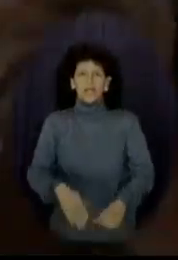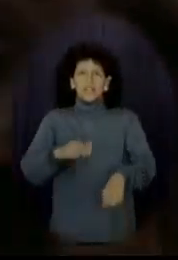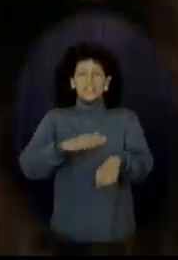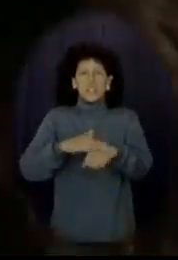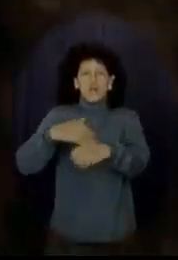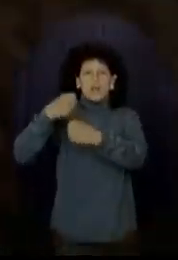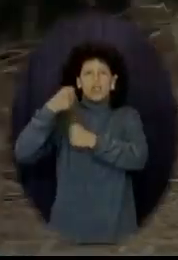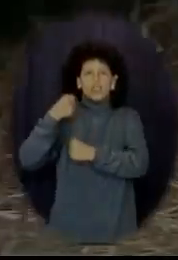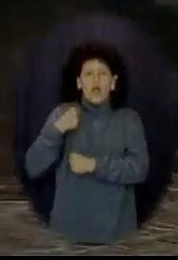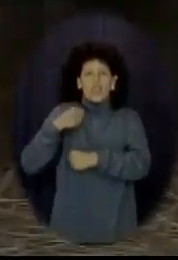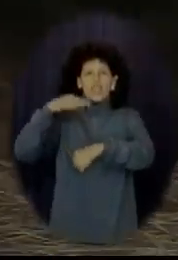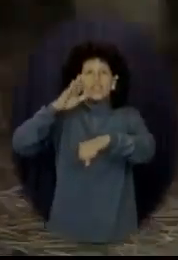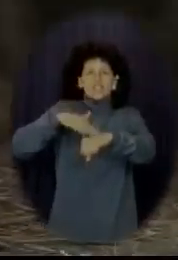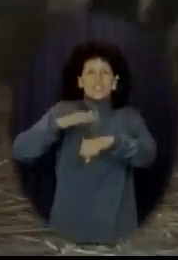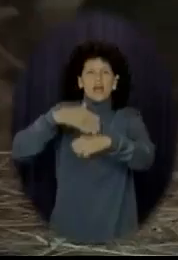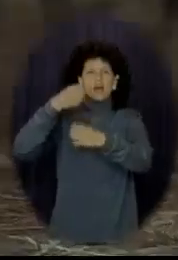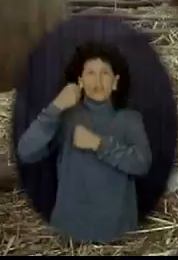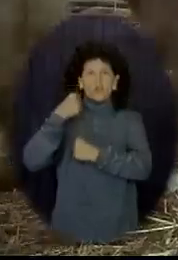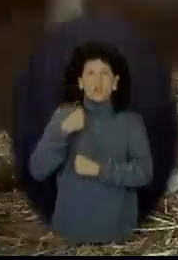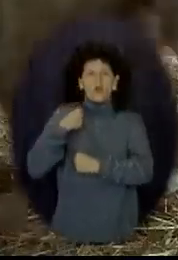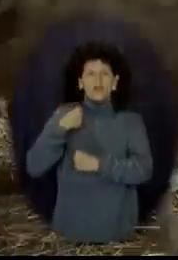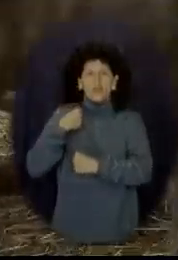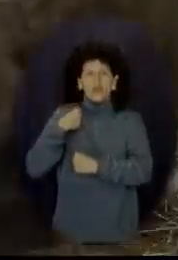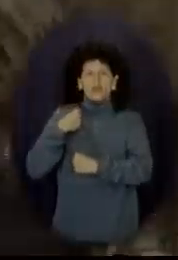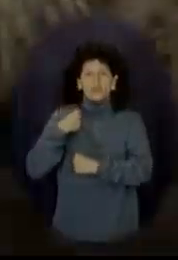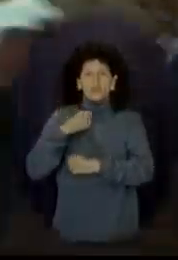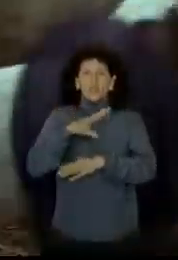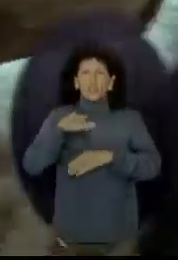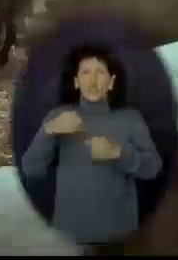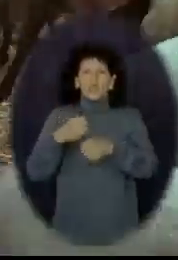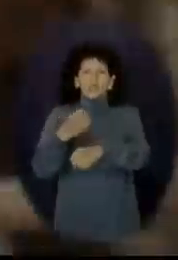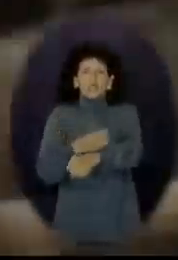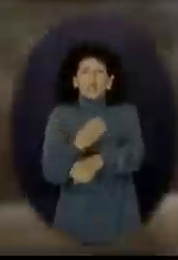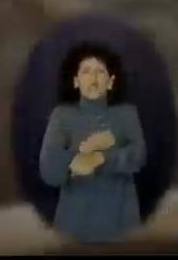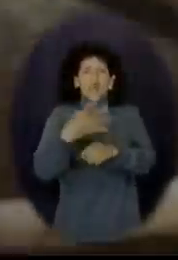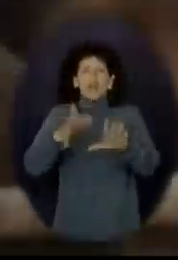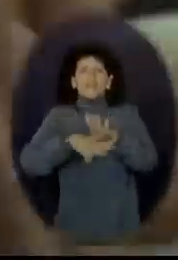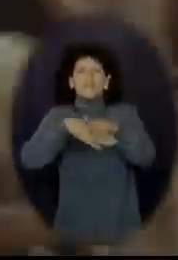¡Mis ovejas! ¡Mis ovejas! ¡No! ¡No!